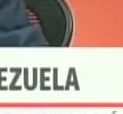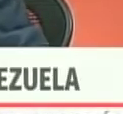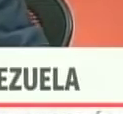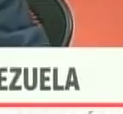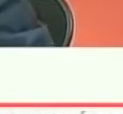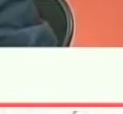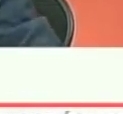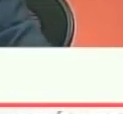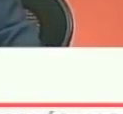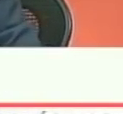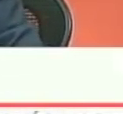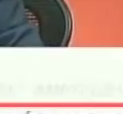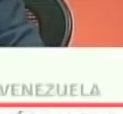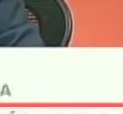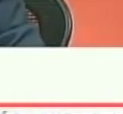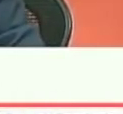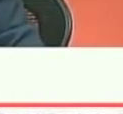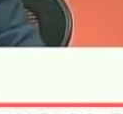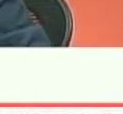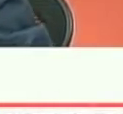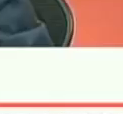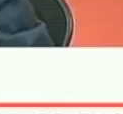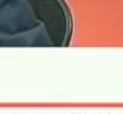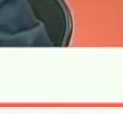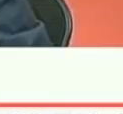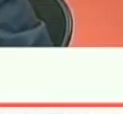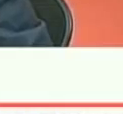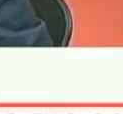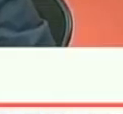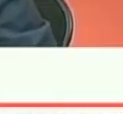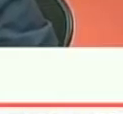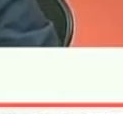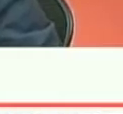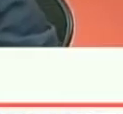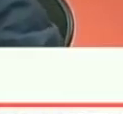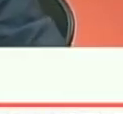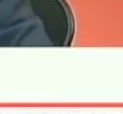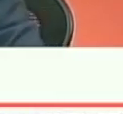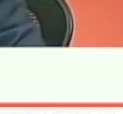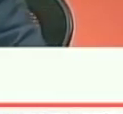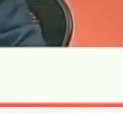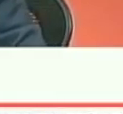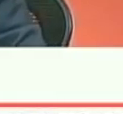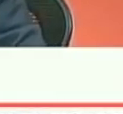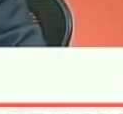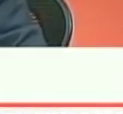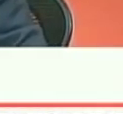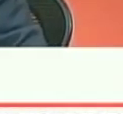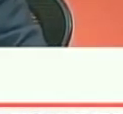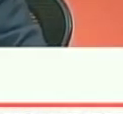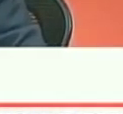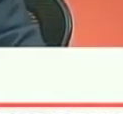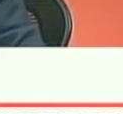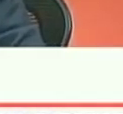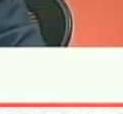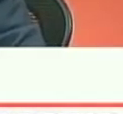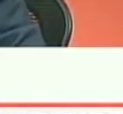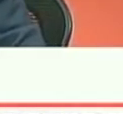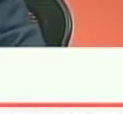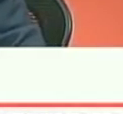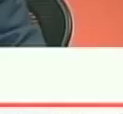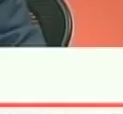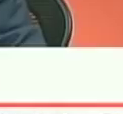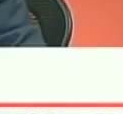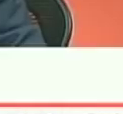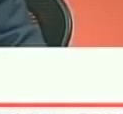nuestro banco. Saludamos a los ministros presentes. Hablar del Banco de Venezuela, presidente, es hablar de 3 siglos de historia.